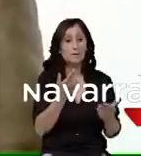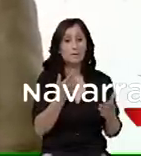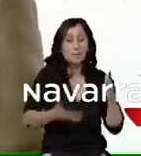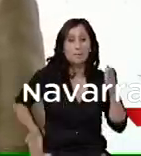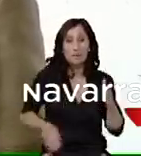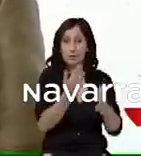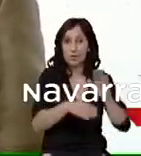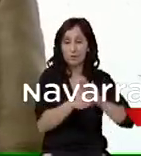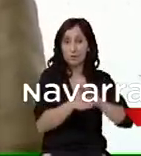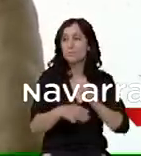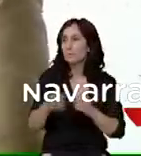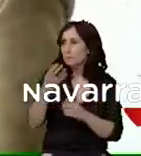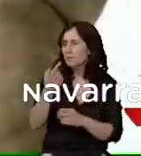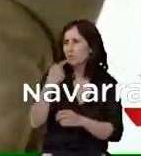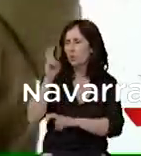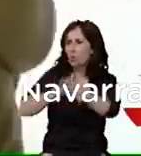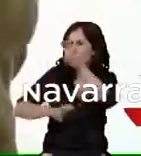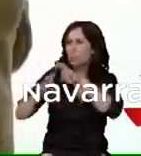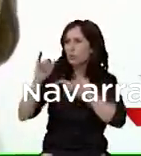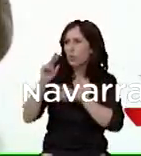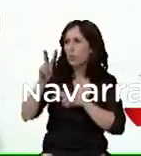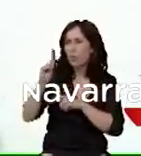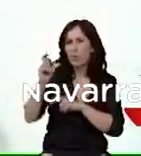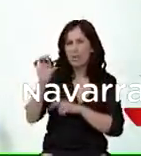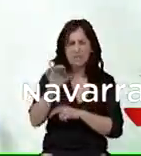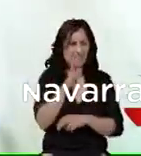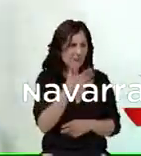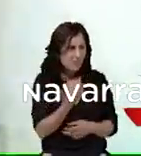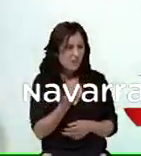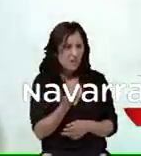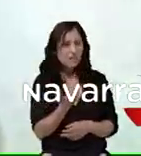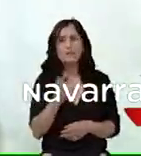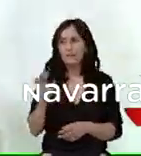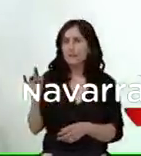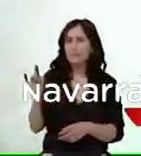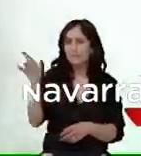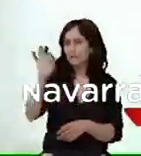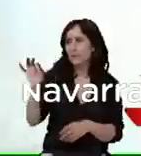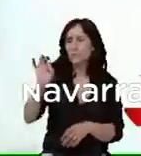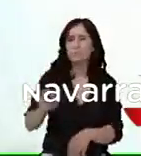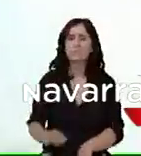Pues yo me voy a buscar al Judas, que todavía no ¿Judas, ahora? Sí. Toma ya. Sí. Hasta luego.